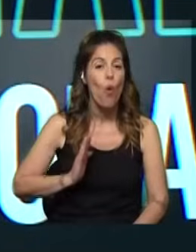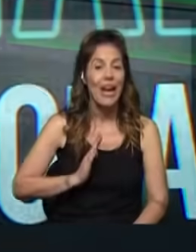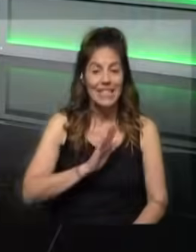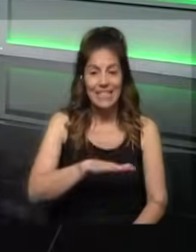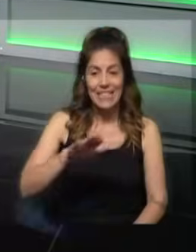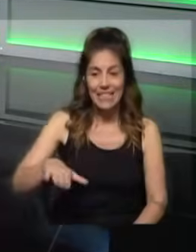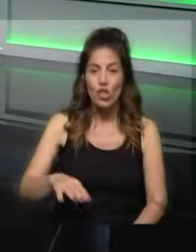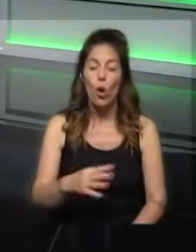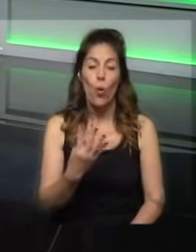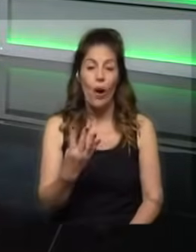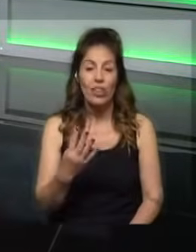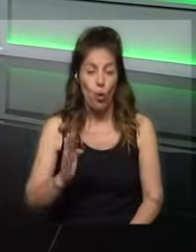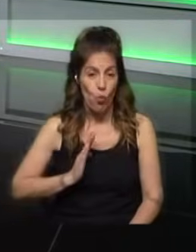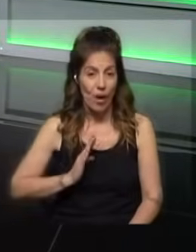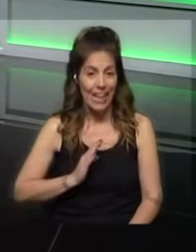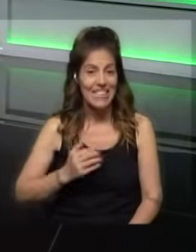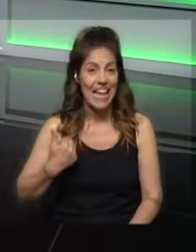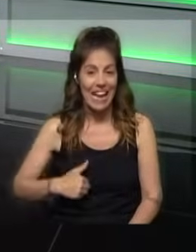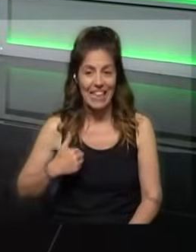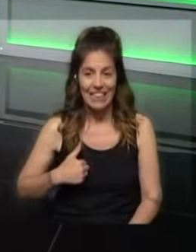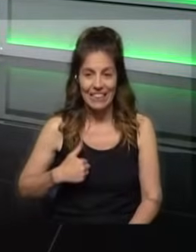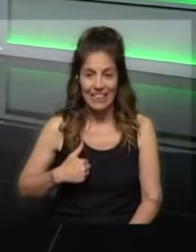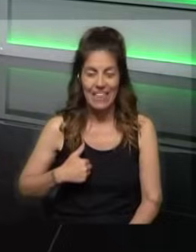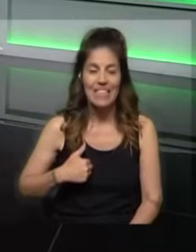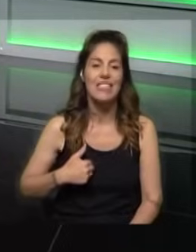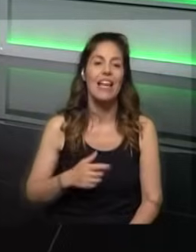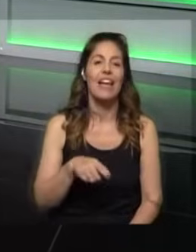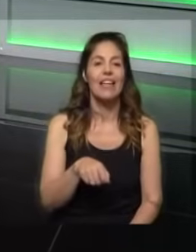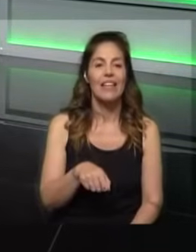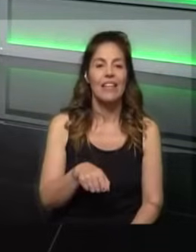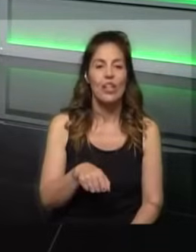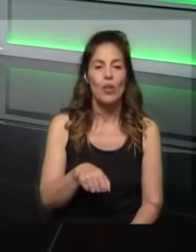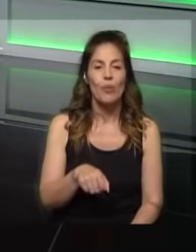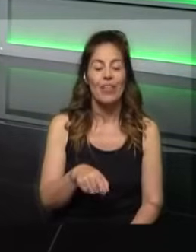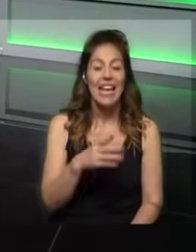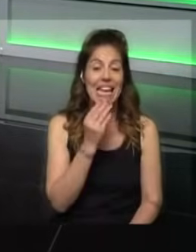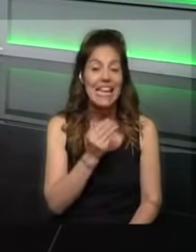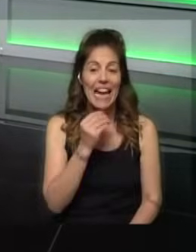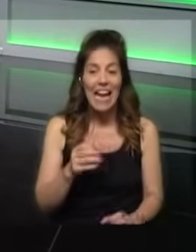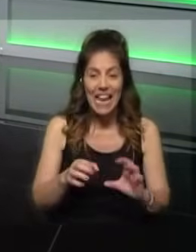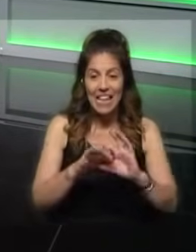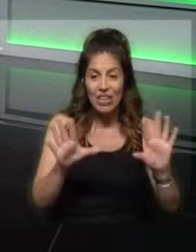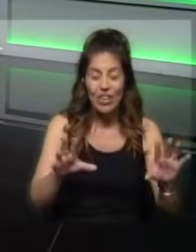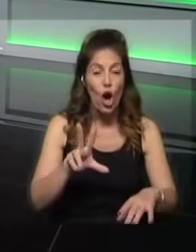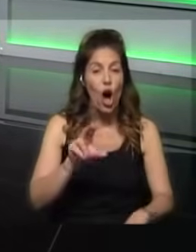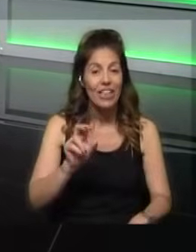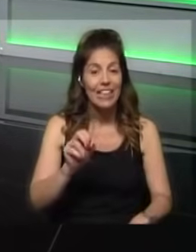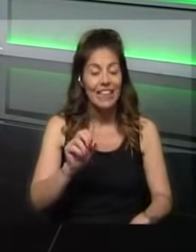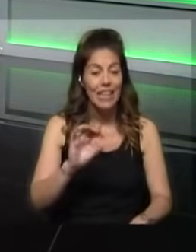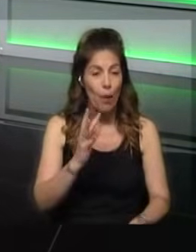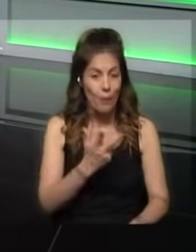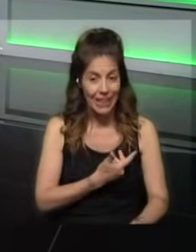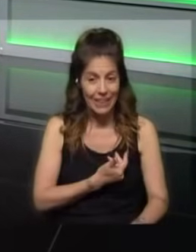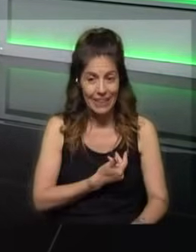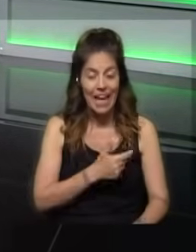niños cuatro de ellas argentinas y dos tailandeses mientras que eh Israel liberó a 30 palestinas y